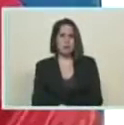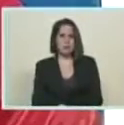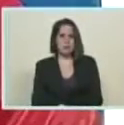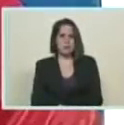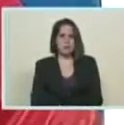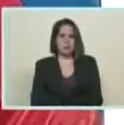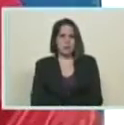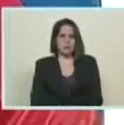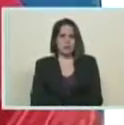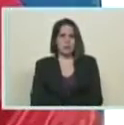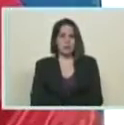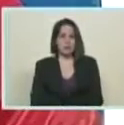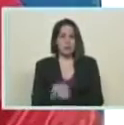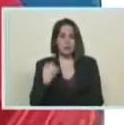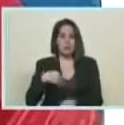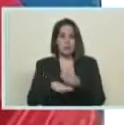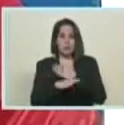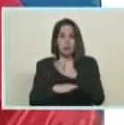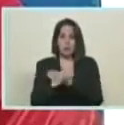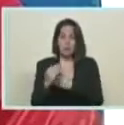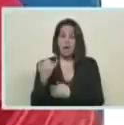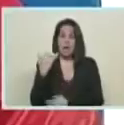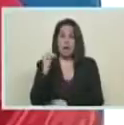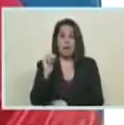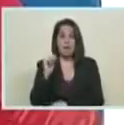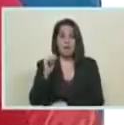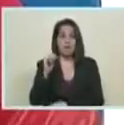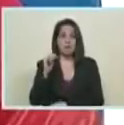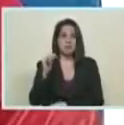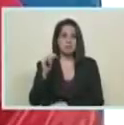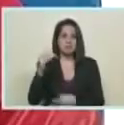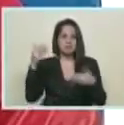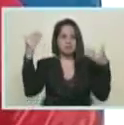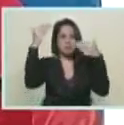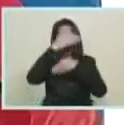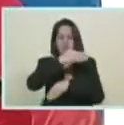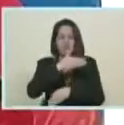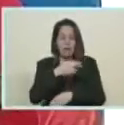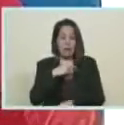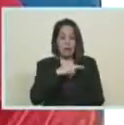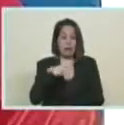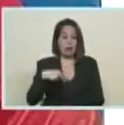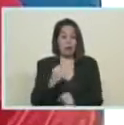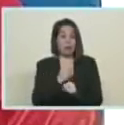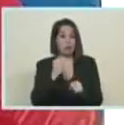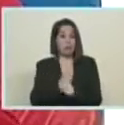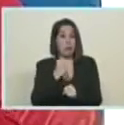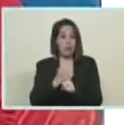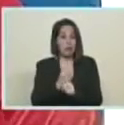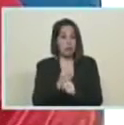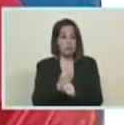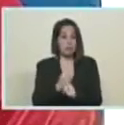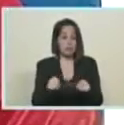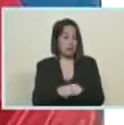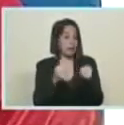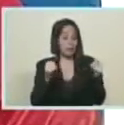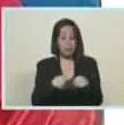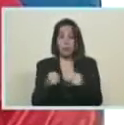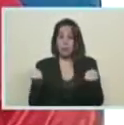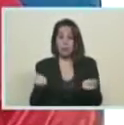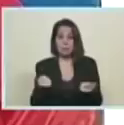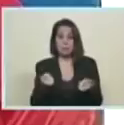todavía había influencia de las viejas mafias sindicales. Y los trabajadores rompieron amarras con las viejas mafias